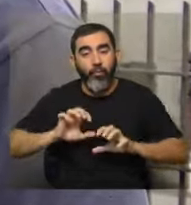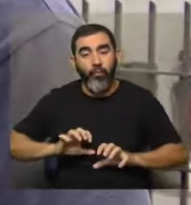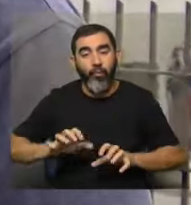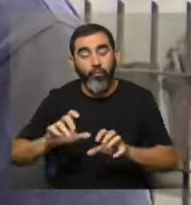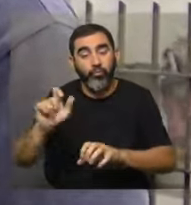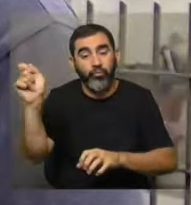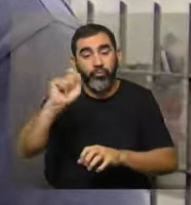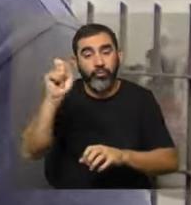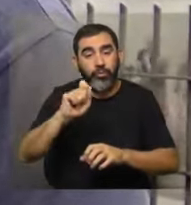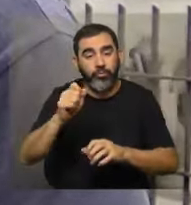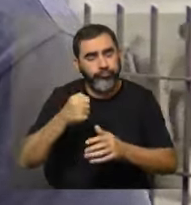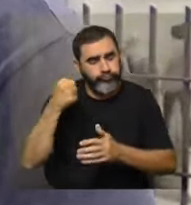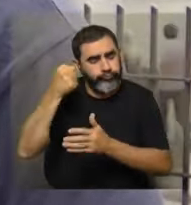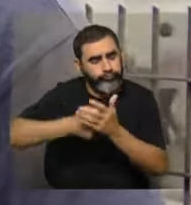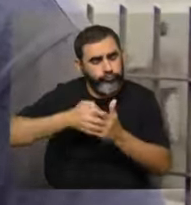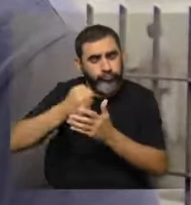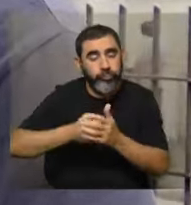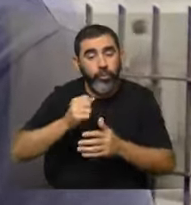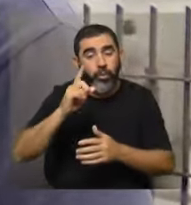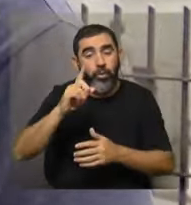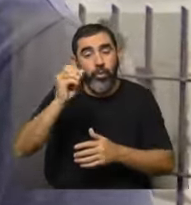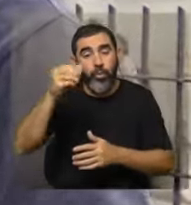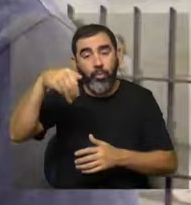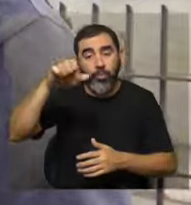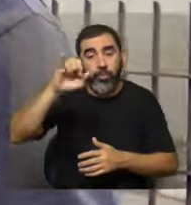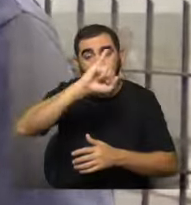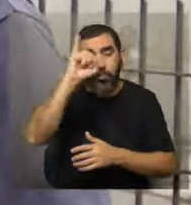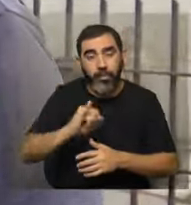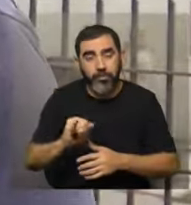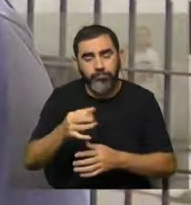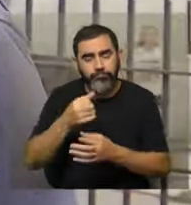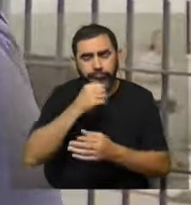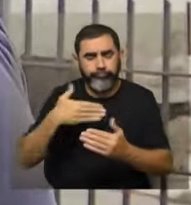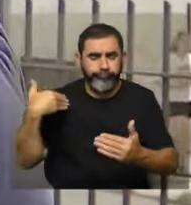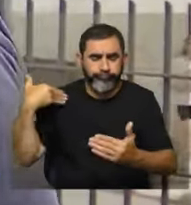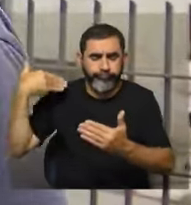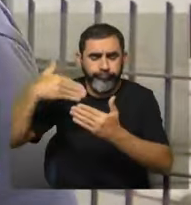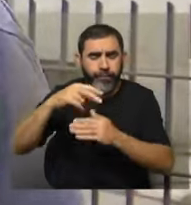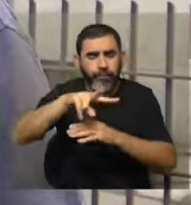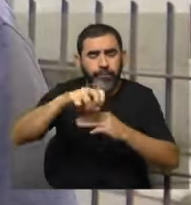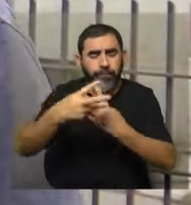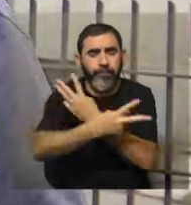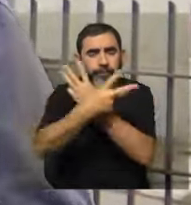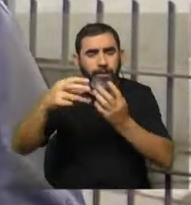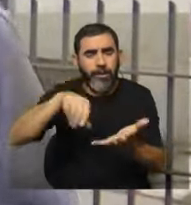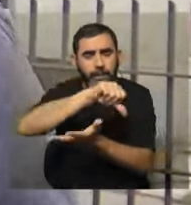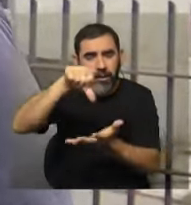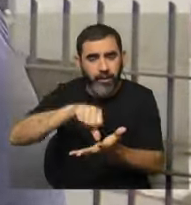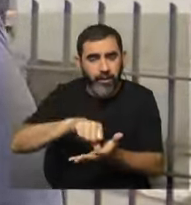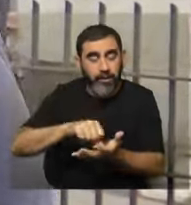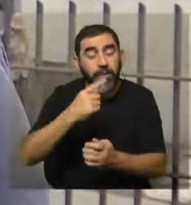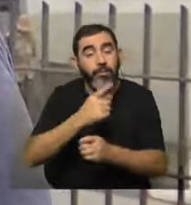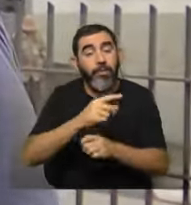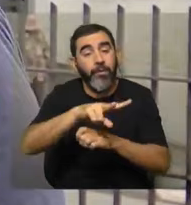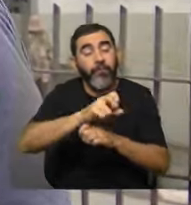público que ha dado mucho por el país que es el dror Juan Gómez tiene una destacada trayectoria en la fiscalía general de la nación como primero como